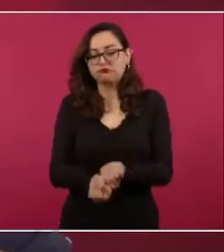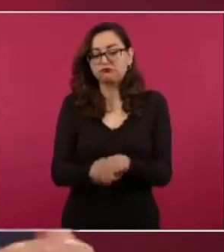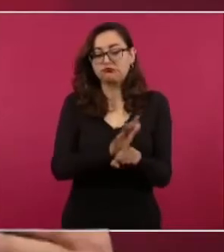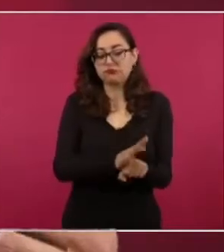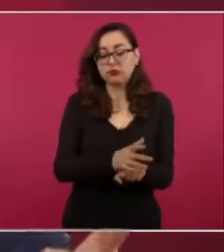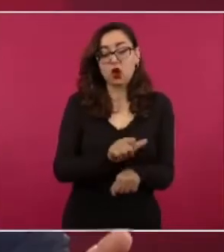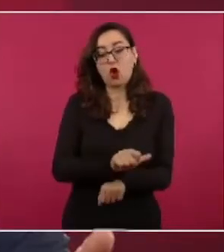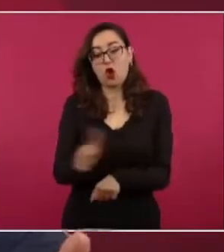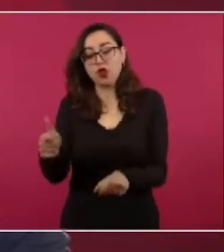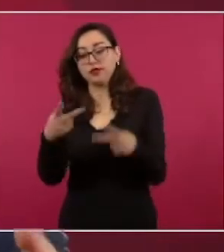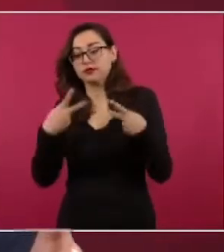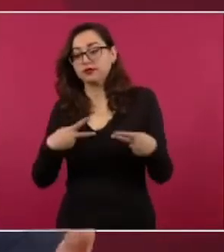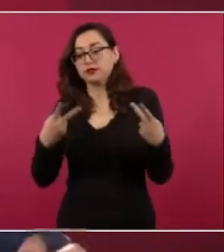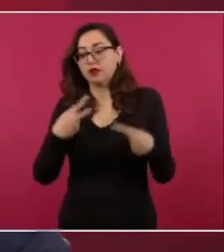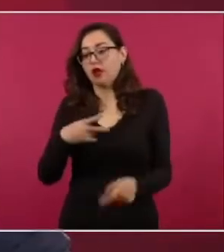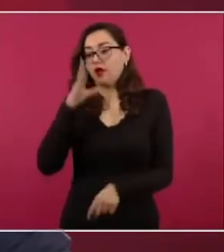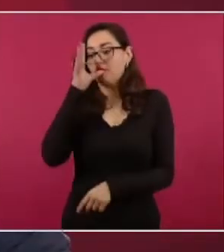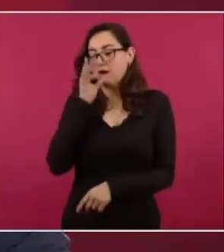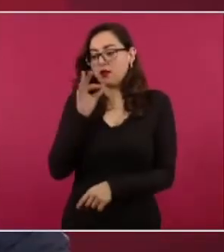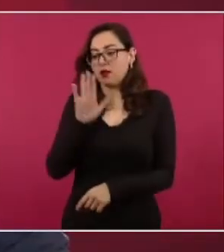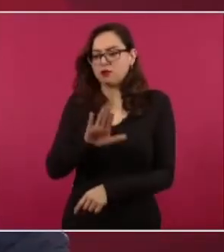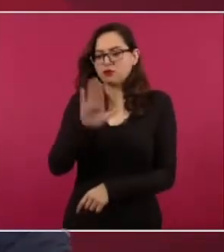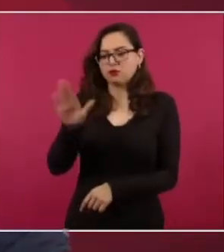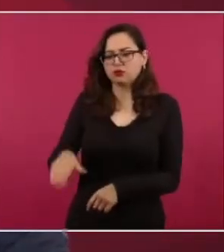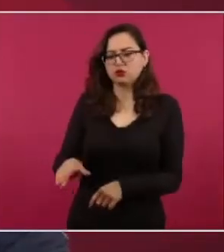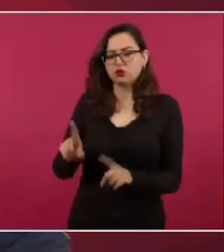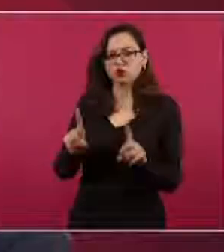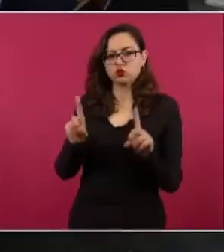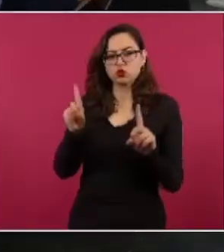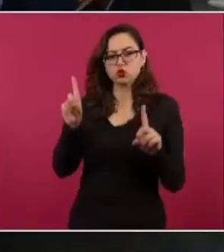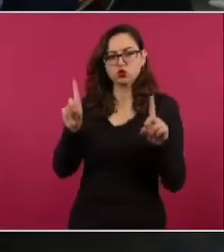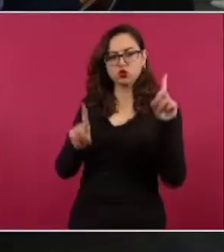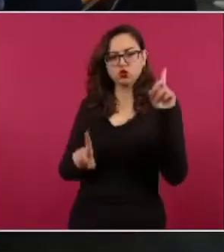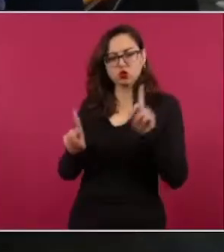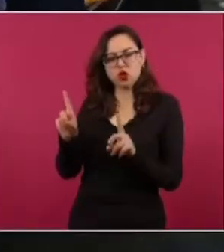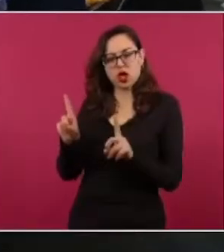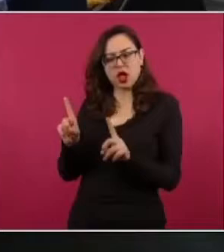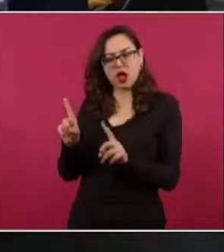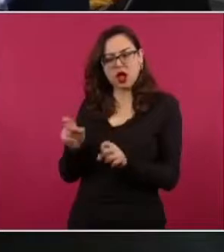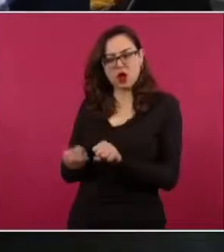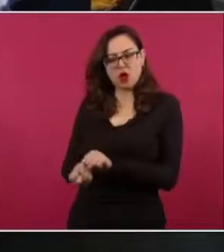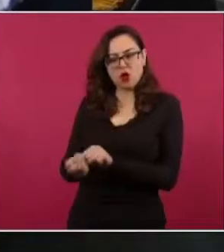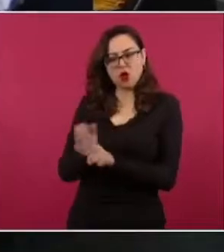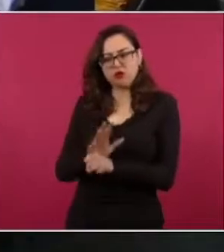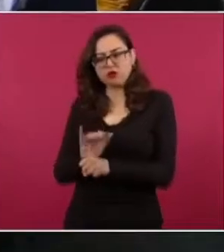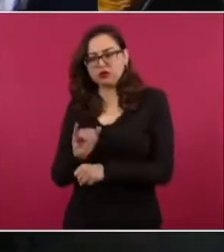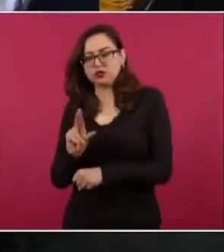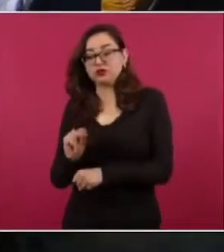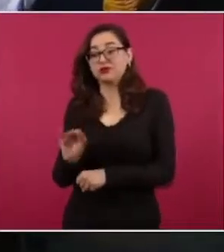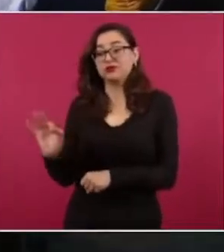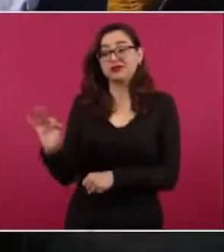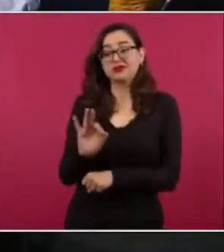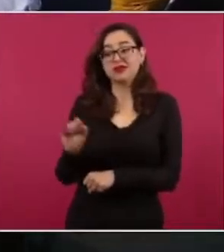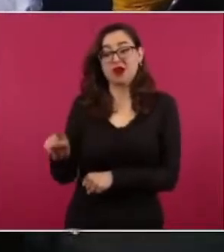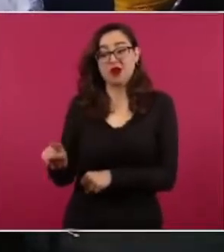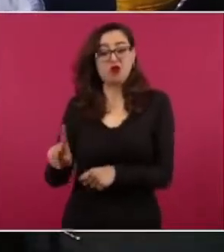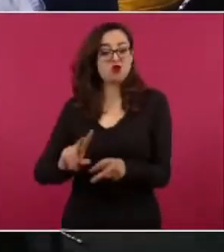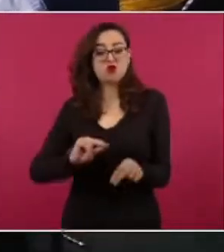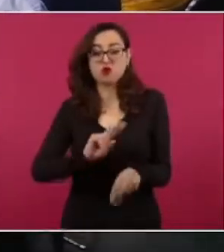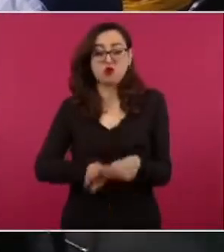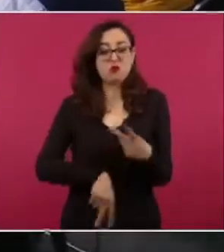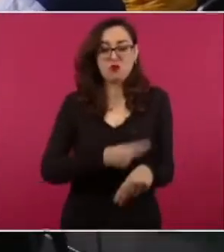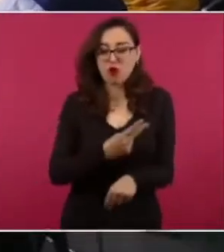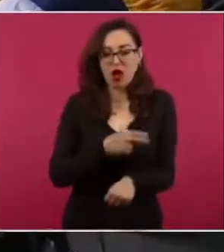registradas en el sistema de vigilancia epidemiológica por no haber acudido